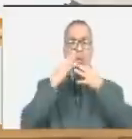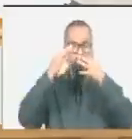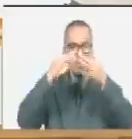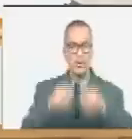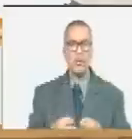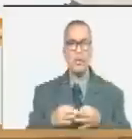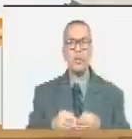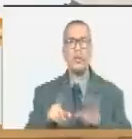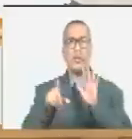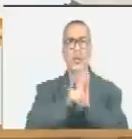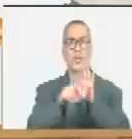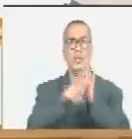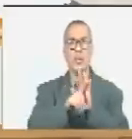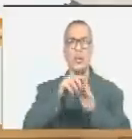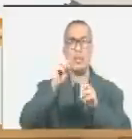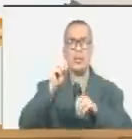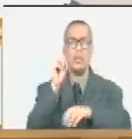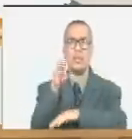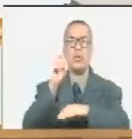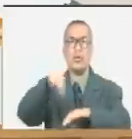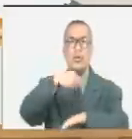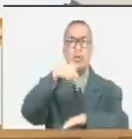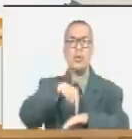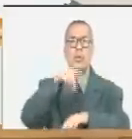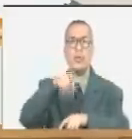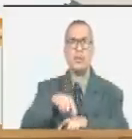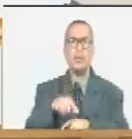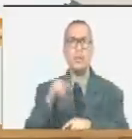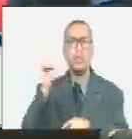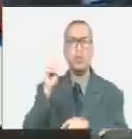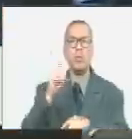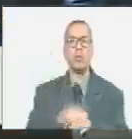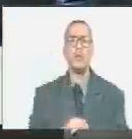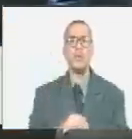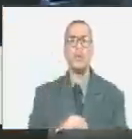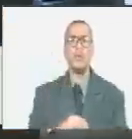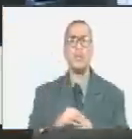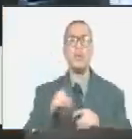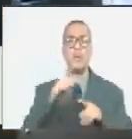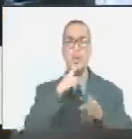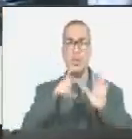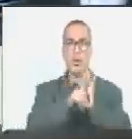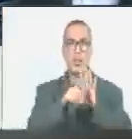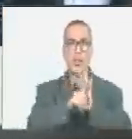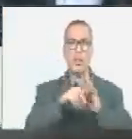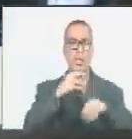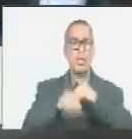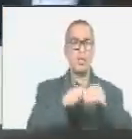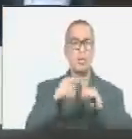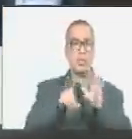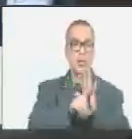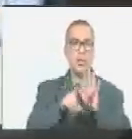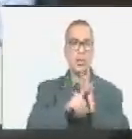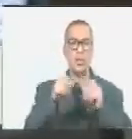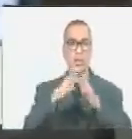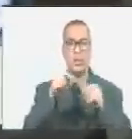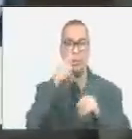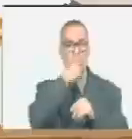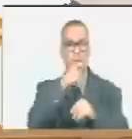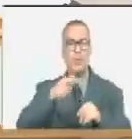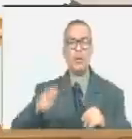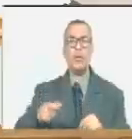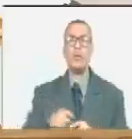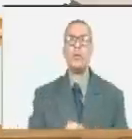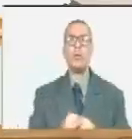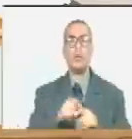verdadera, de la legítima, de la soberana Asamblea Nacional de Venezuela, la que legisla, la que hace leyes para el pueblo, la